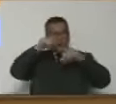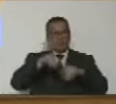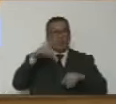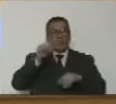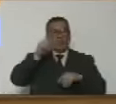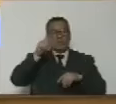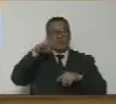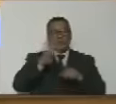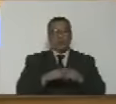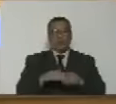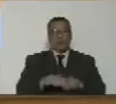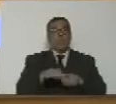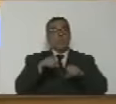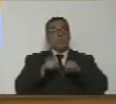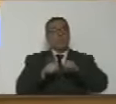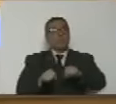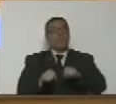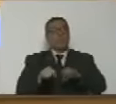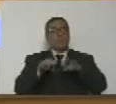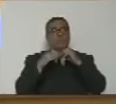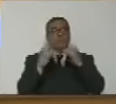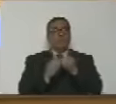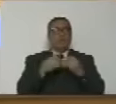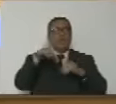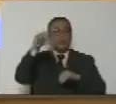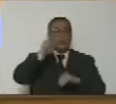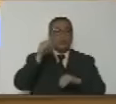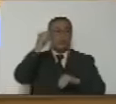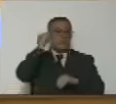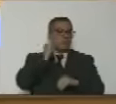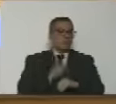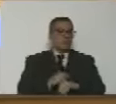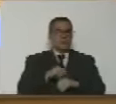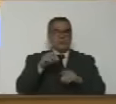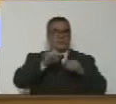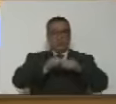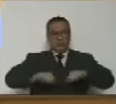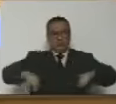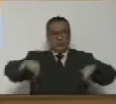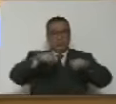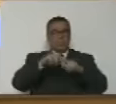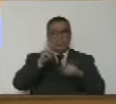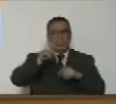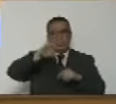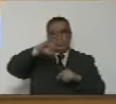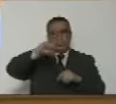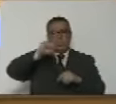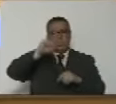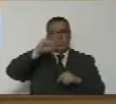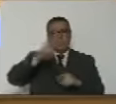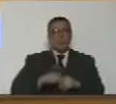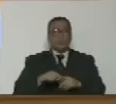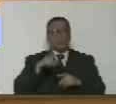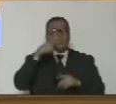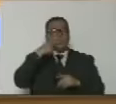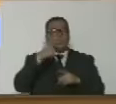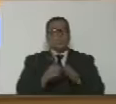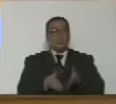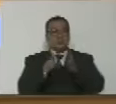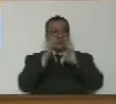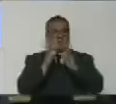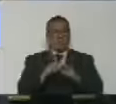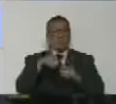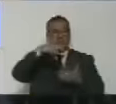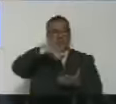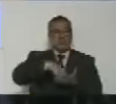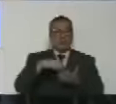Sabaneta Parroquia Coche, Congreso de Angostura Parroquia Sucre, Circuito Comunal Bicentenaria Madrid Santa en La Pastora, Bloque de Comunas